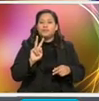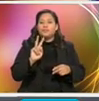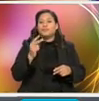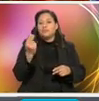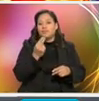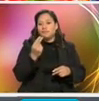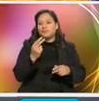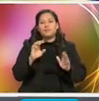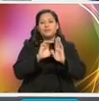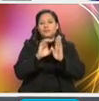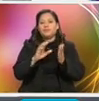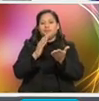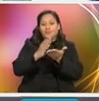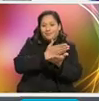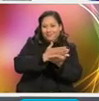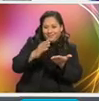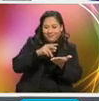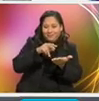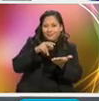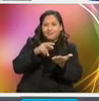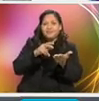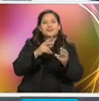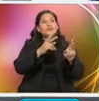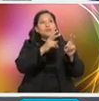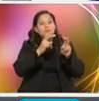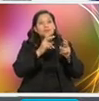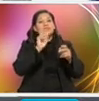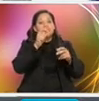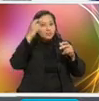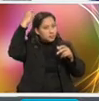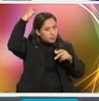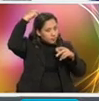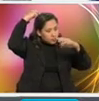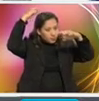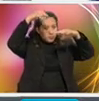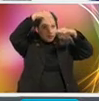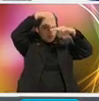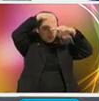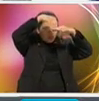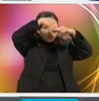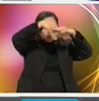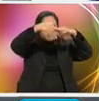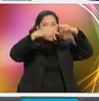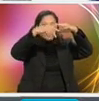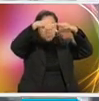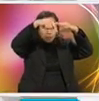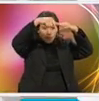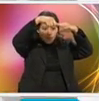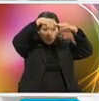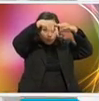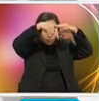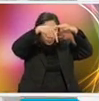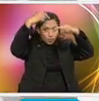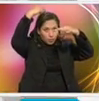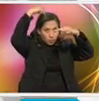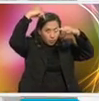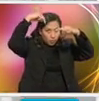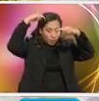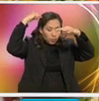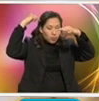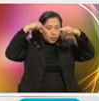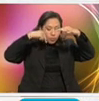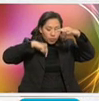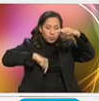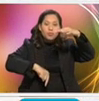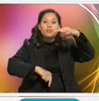necesitar. Digamos que me decías que traspasa lo que se llama la barrera hematoencefálica, ¿no? Es la única manera que puede entrar a las distintas estructuras